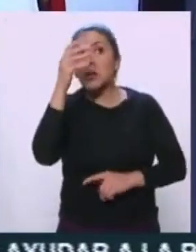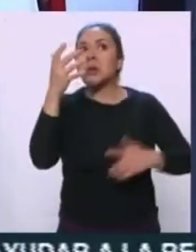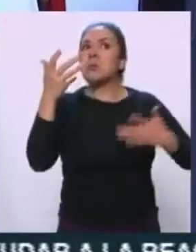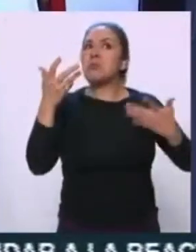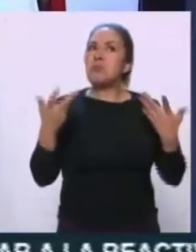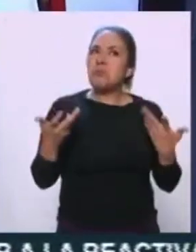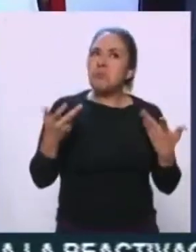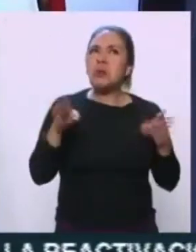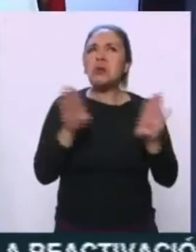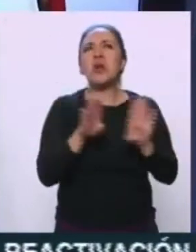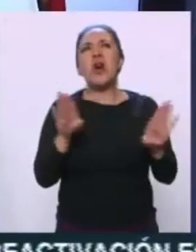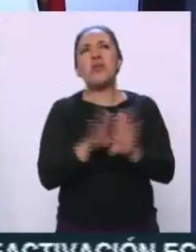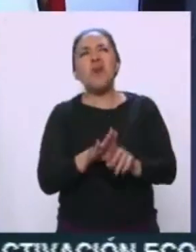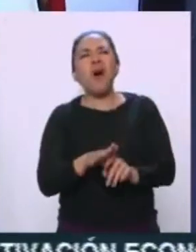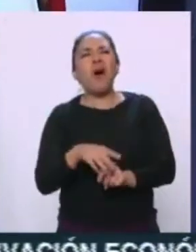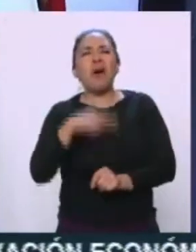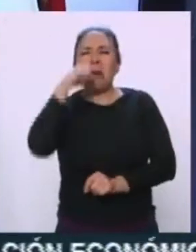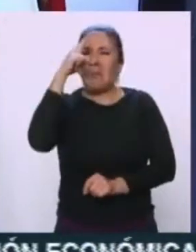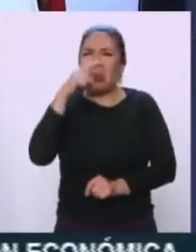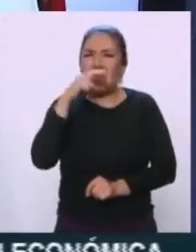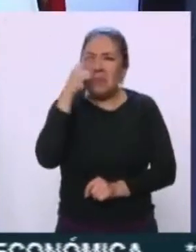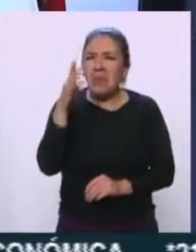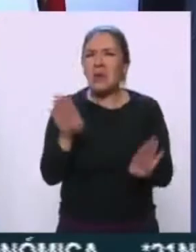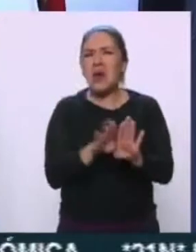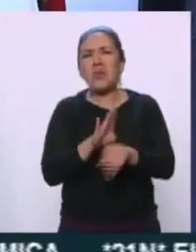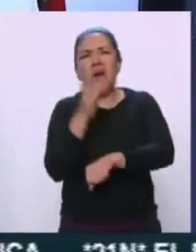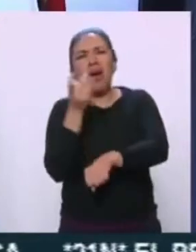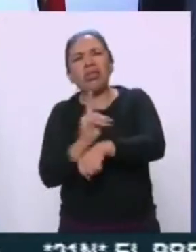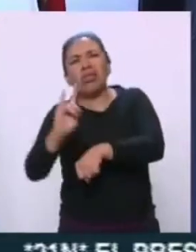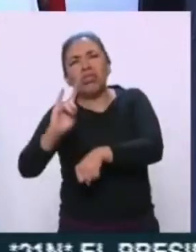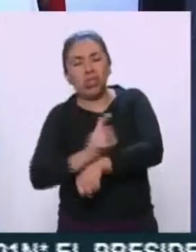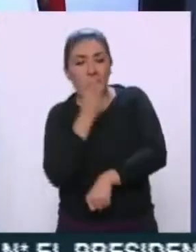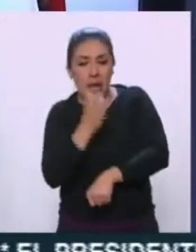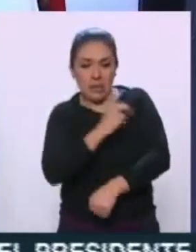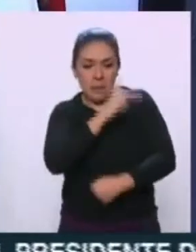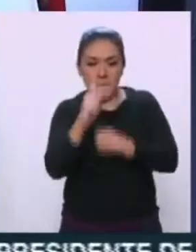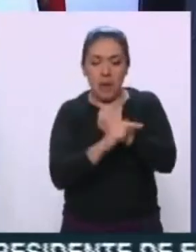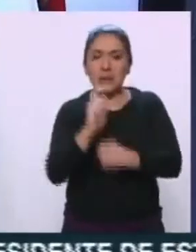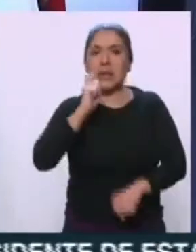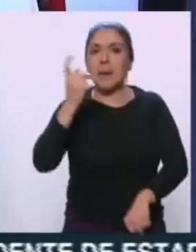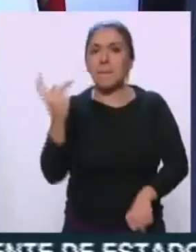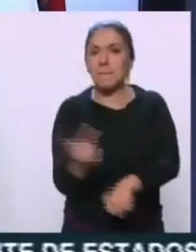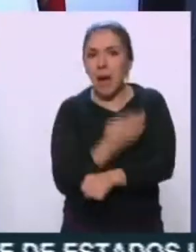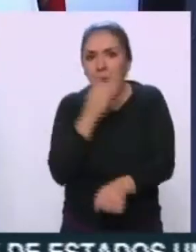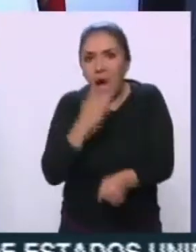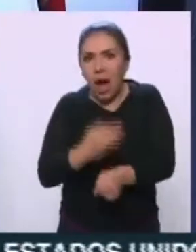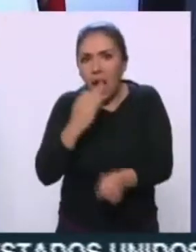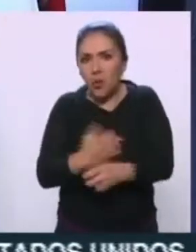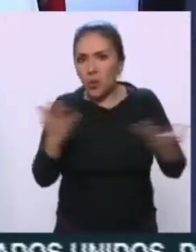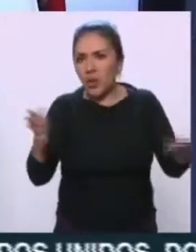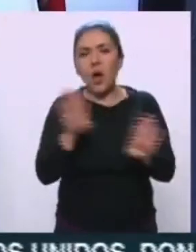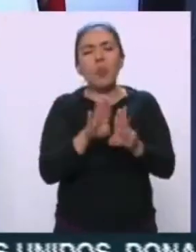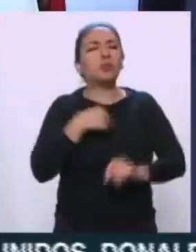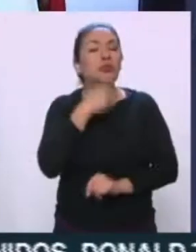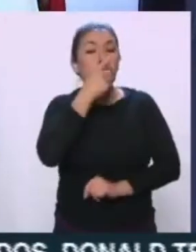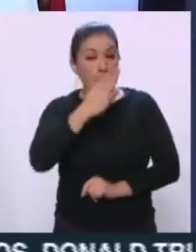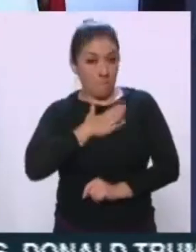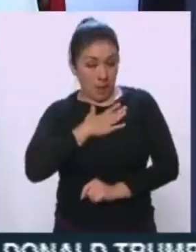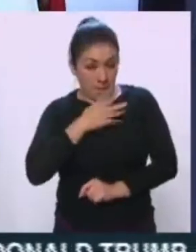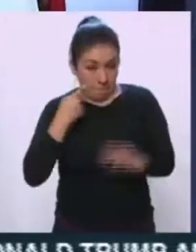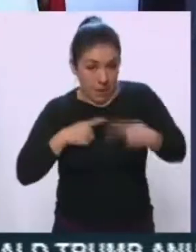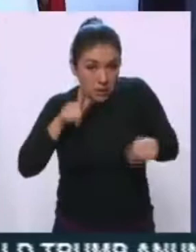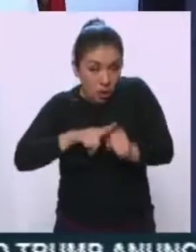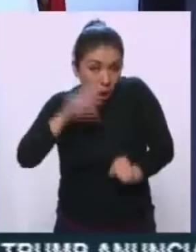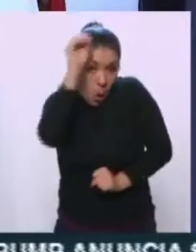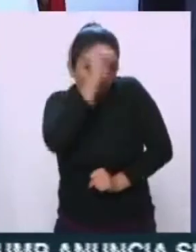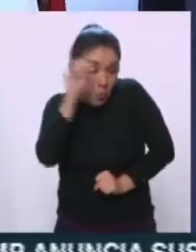bastante banal y superficial sobre la situación del país. Te puedo decir que yo